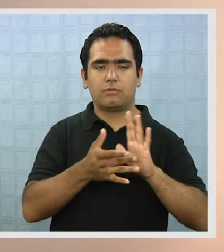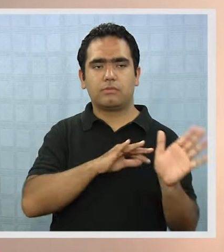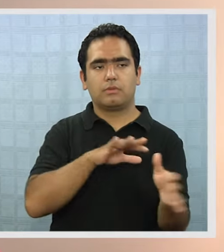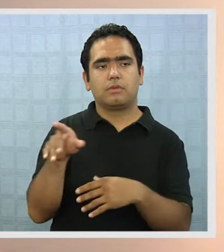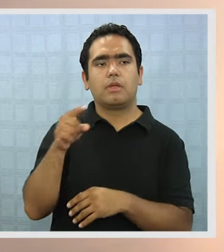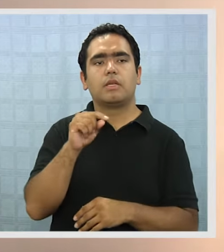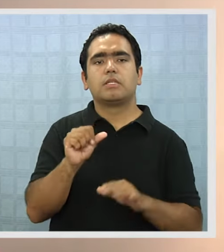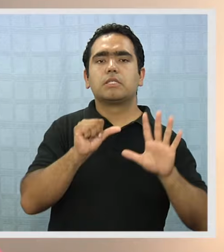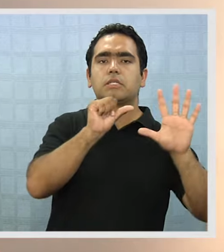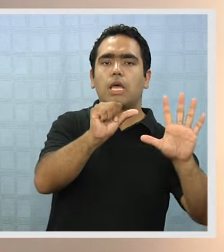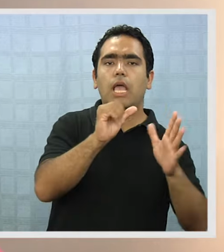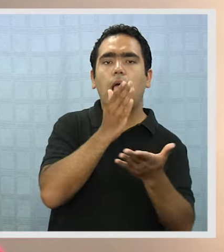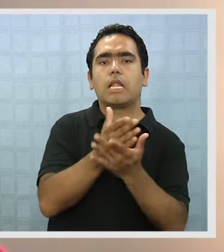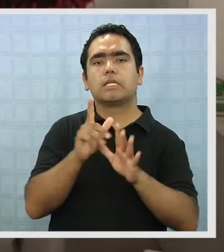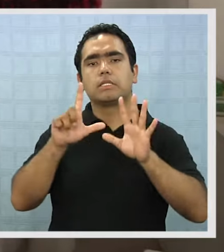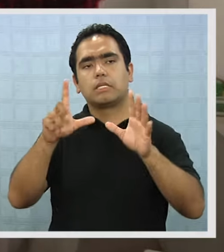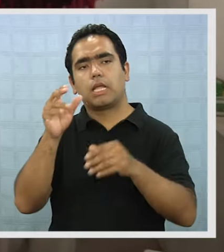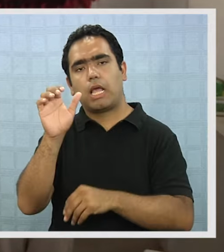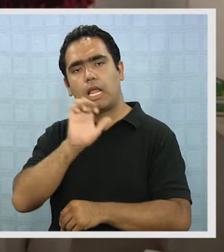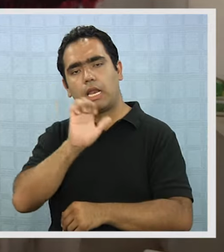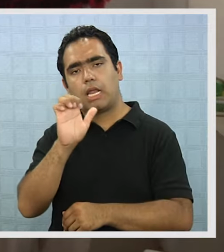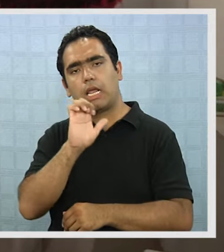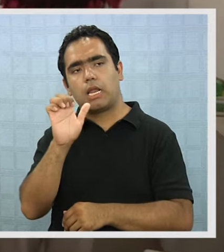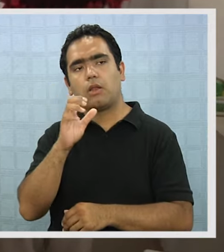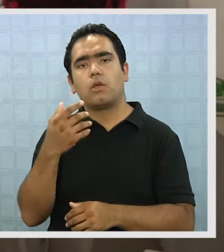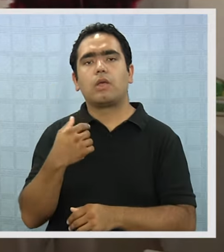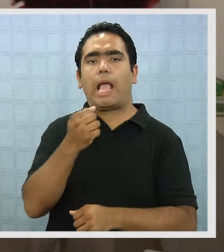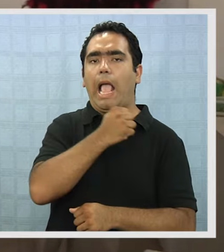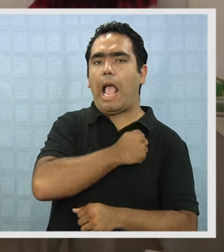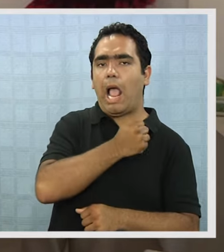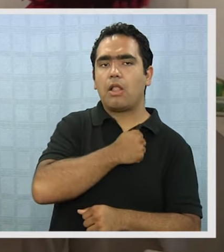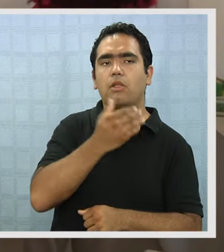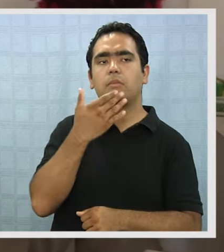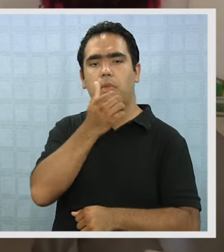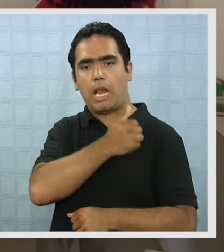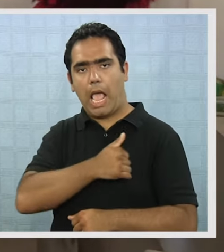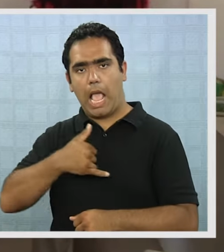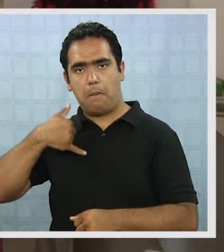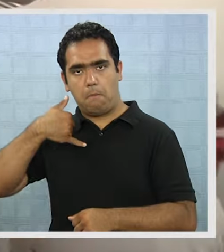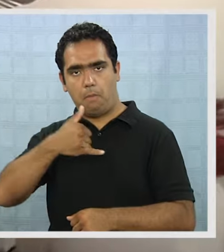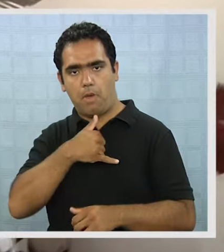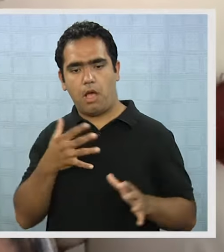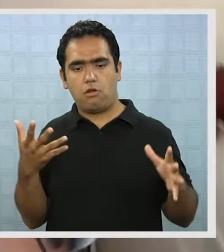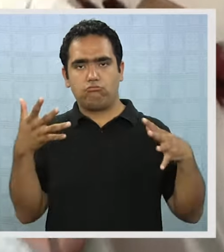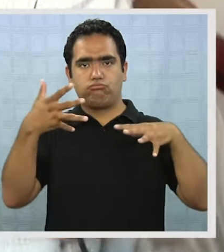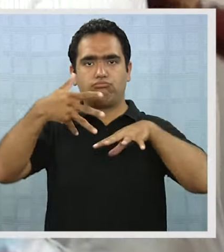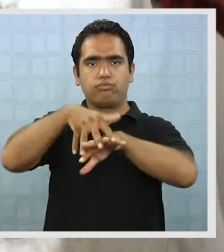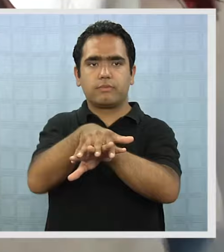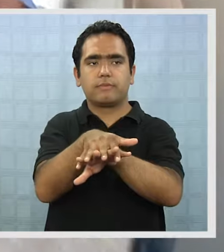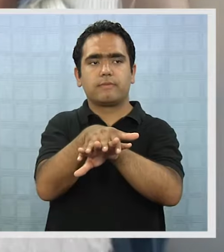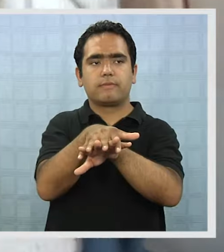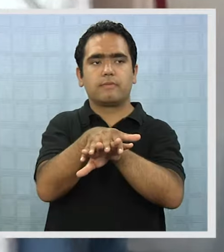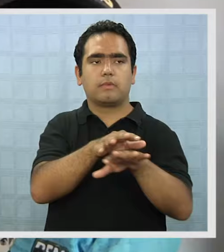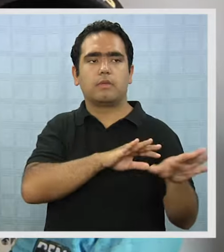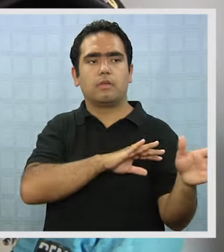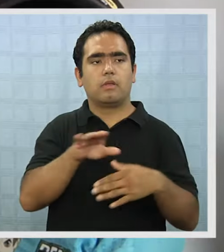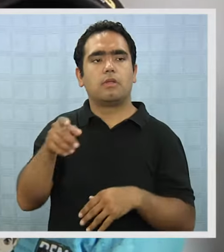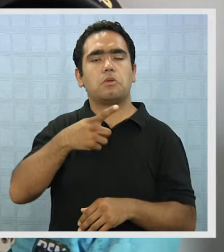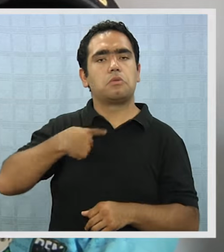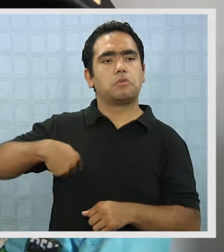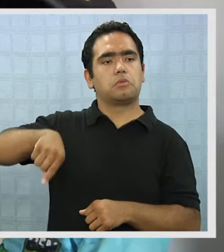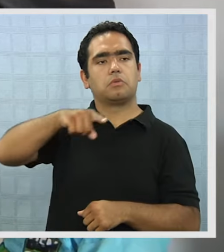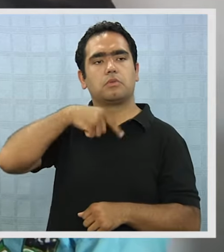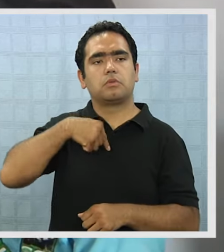Los días 6 y 7 de enero, las tradiciones católica y aymara se funden en ceremonias que celebran la fertilidad de la tierra.